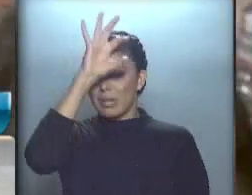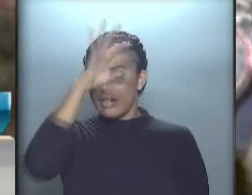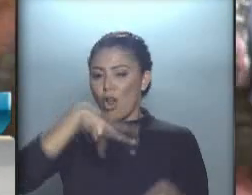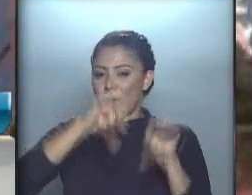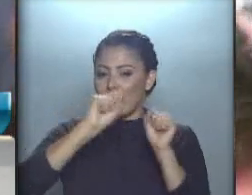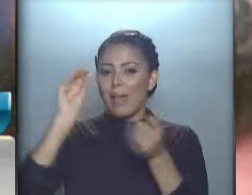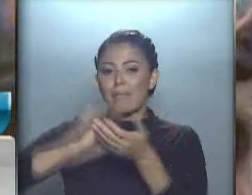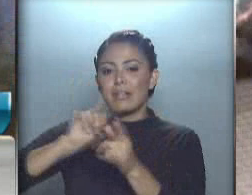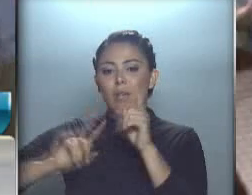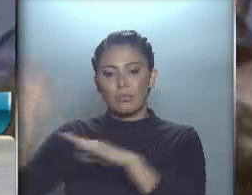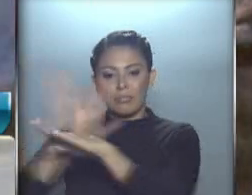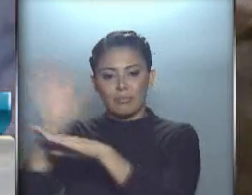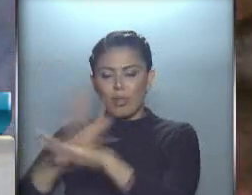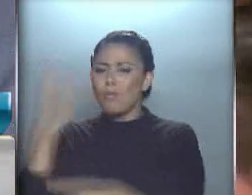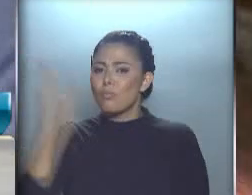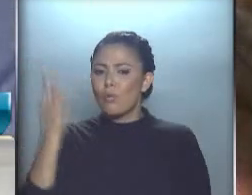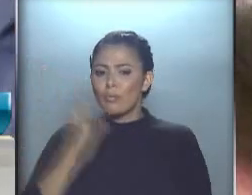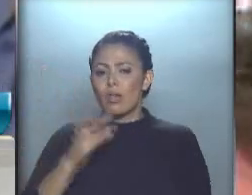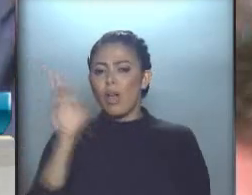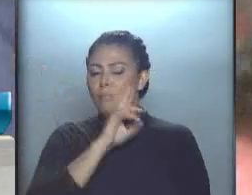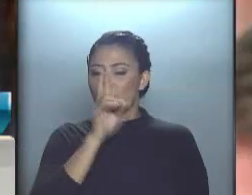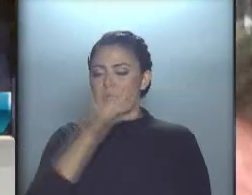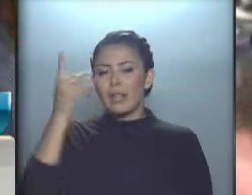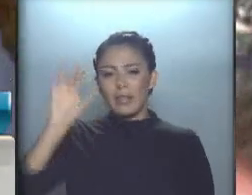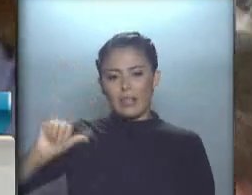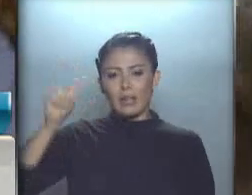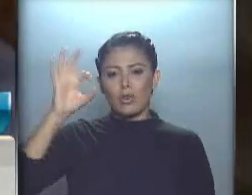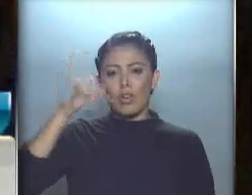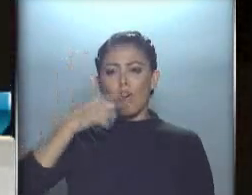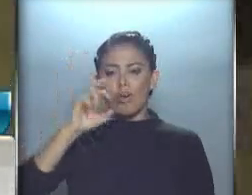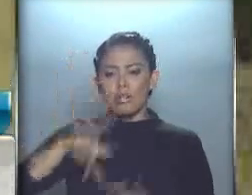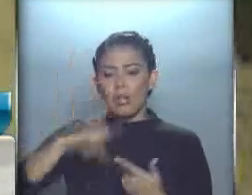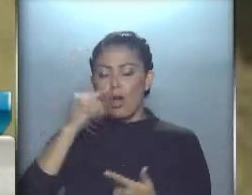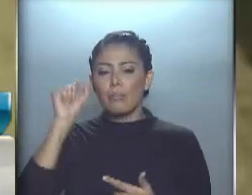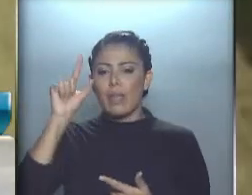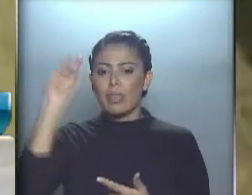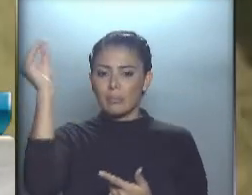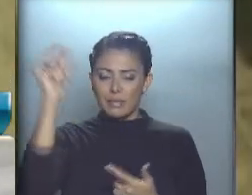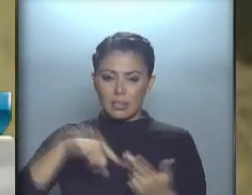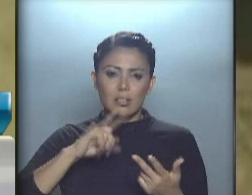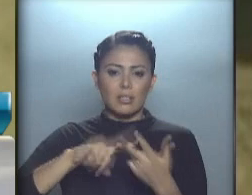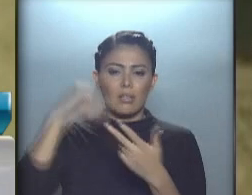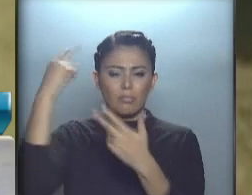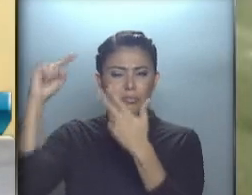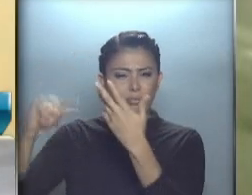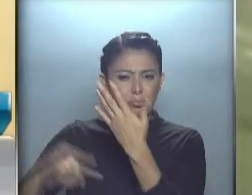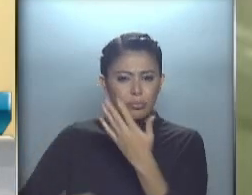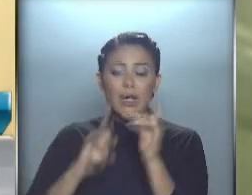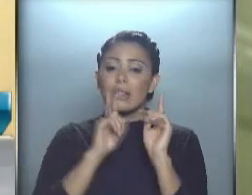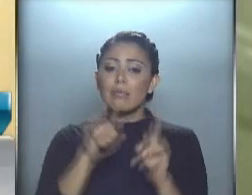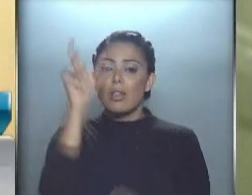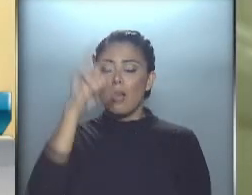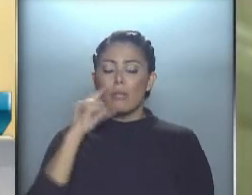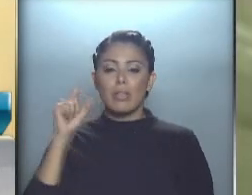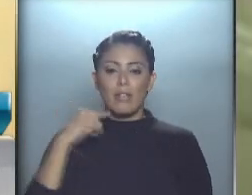parte del elenco. Gran elenco, ¿eh? Incluye a Juliette Binoche, la ganadora del Oscar, al brasileño Rodrigo Santoro, a Gabriel Byrne, a Lou Diamond Phillips y a